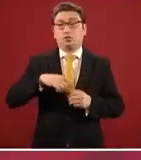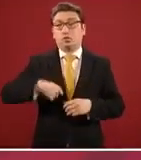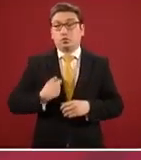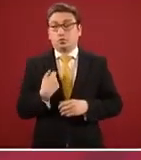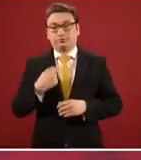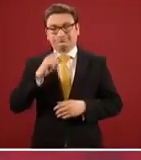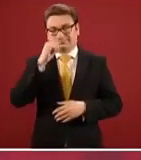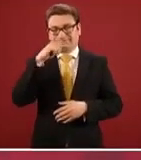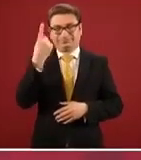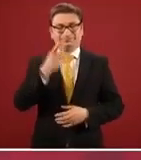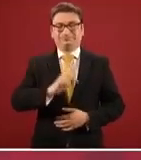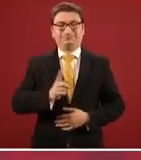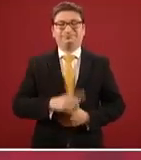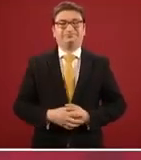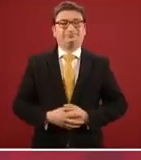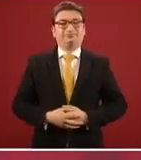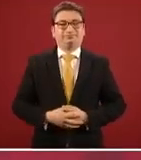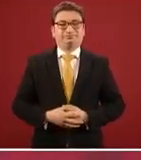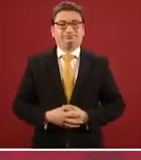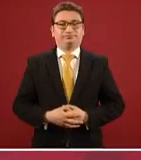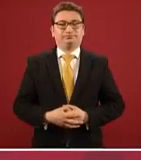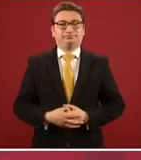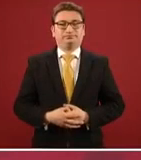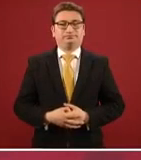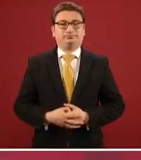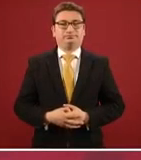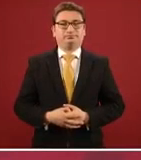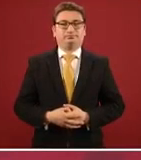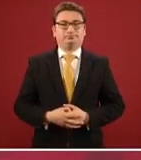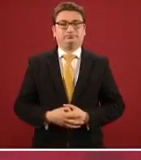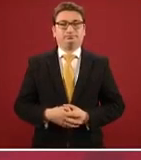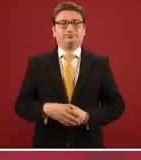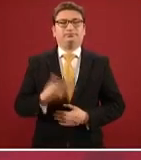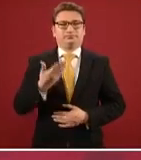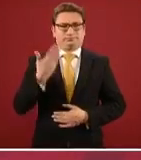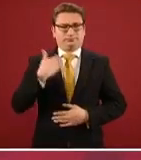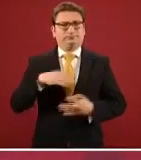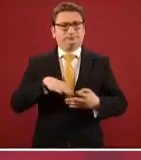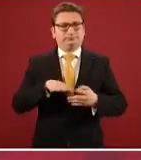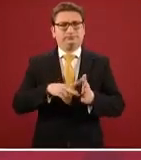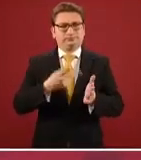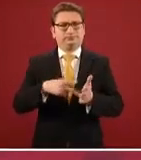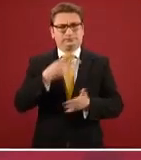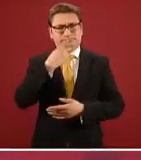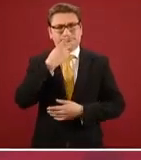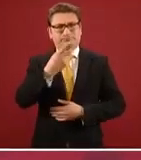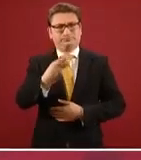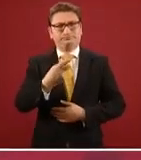más como se ha dicho en algunas ocasiones aquí,